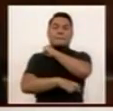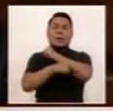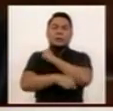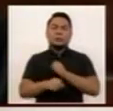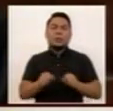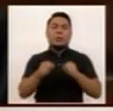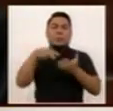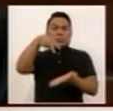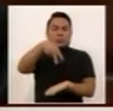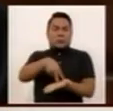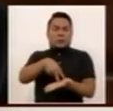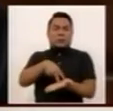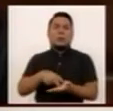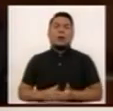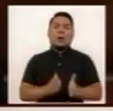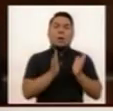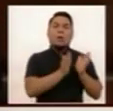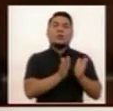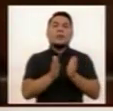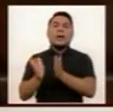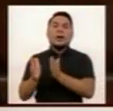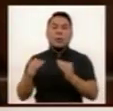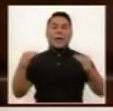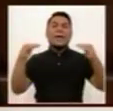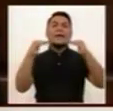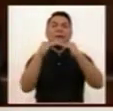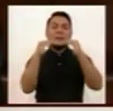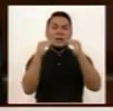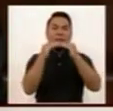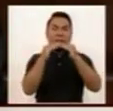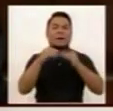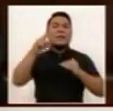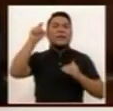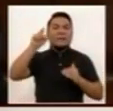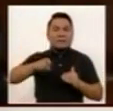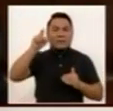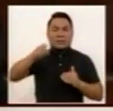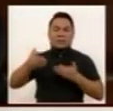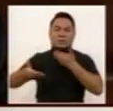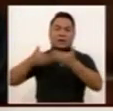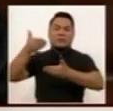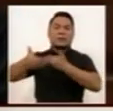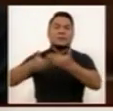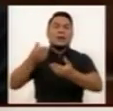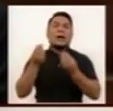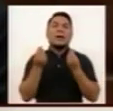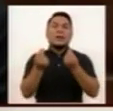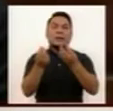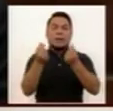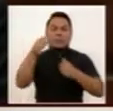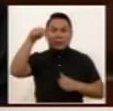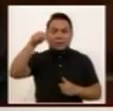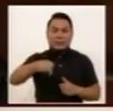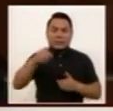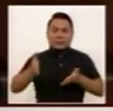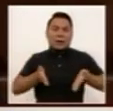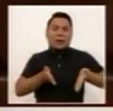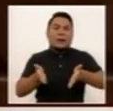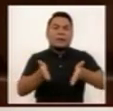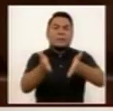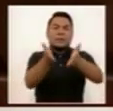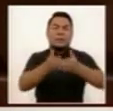crecimiento ordenado y equitativo. Y debemos avanzar rápido en este camino.